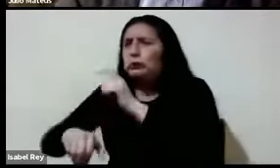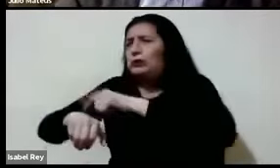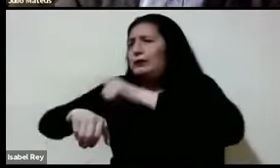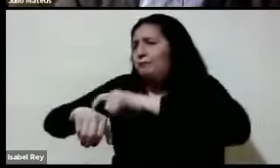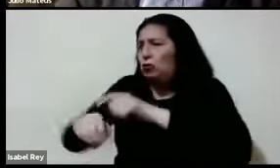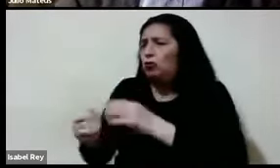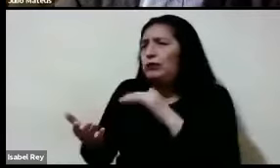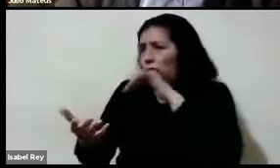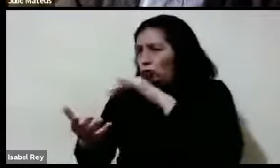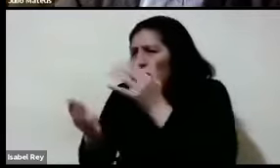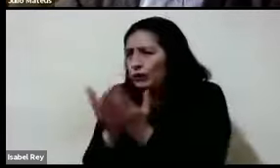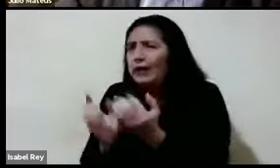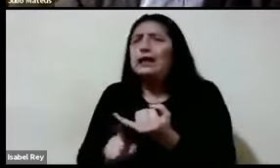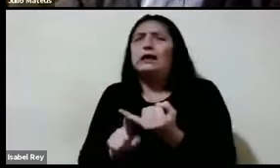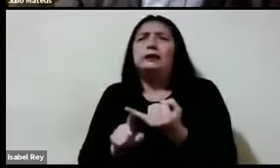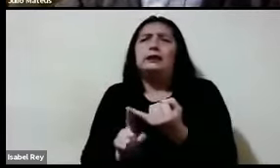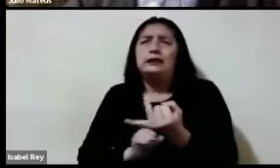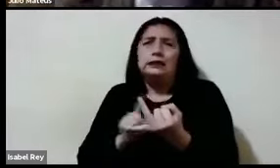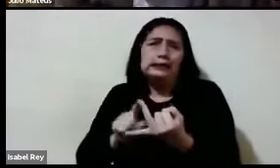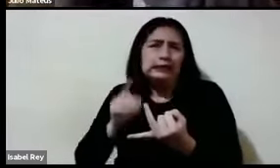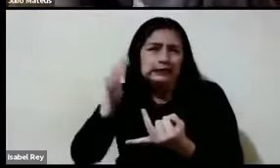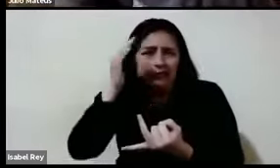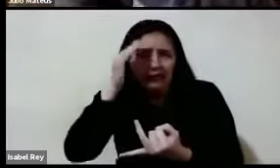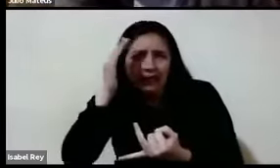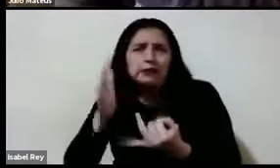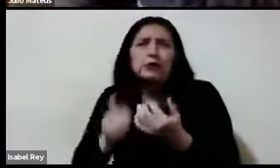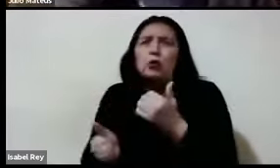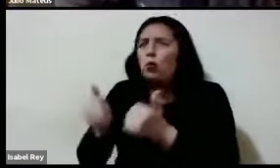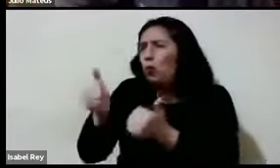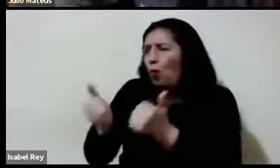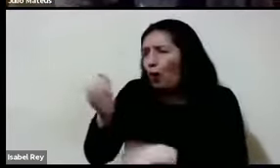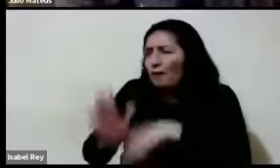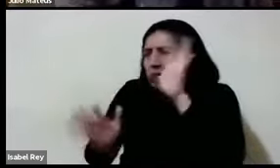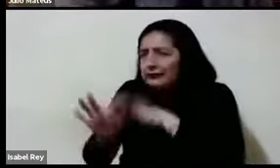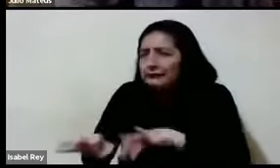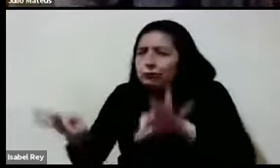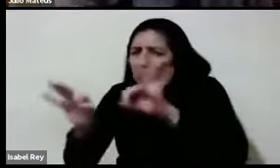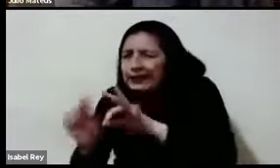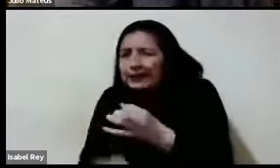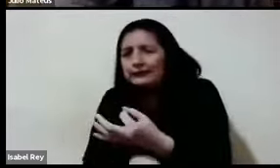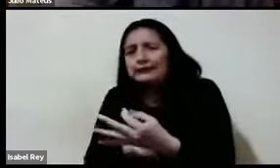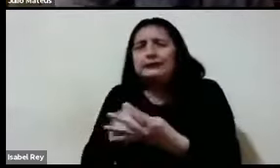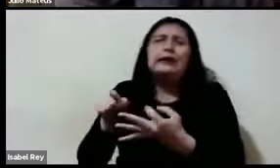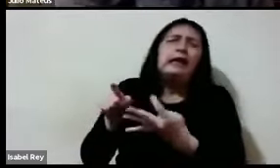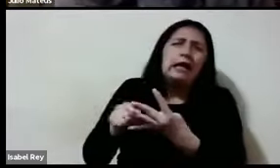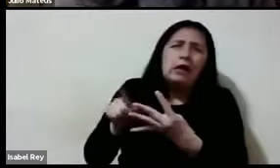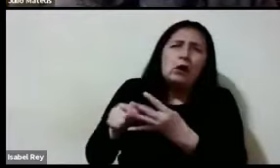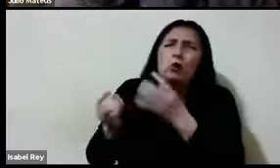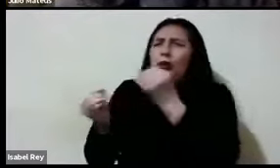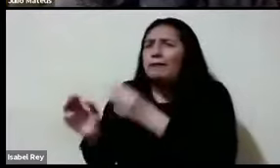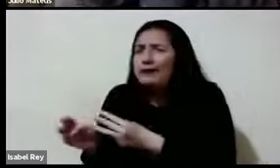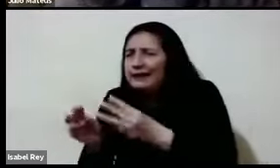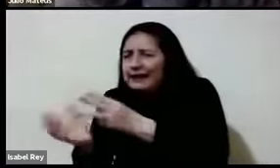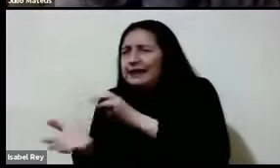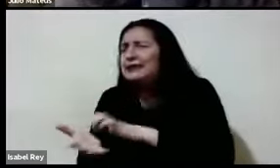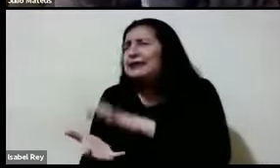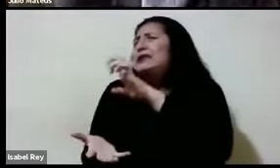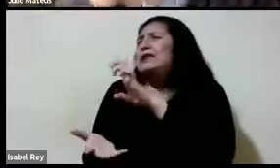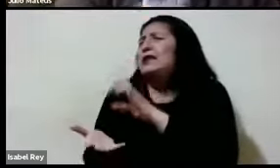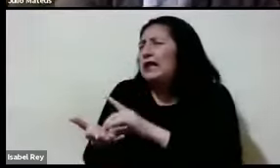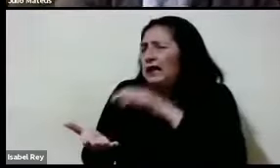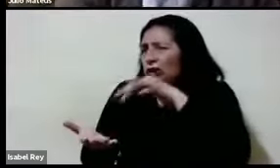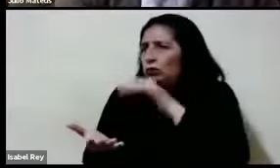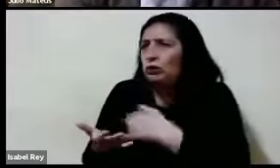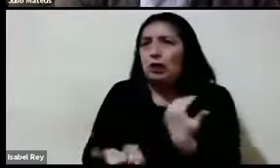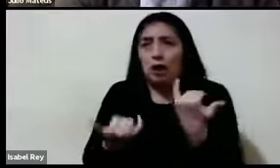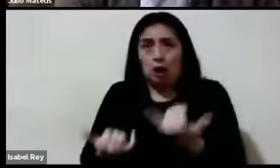ejemplo, saber a qué cosas darle prioridad, generar un método de estudio, ¿no? Y ahora más que nunca es súper importante, porque el